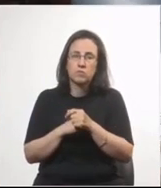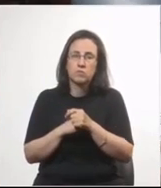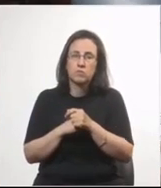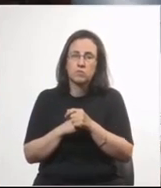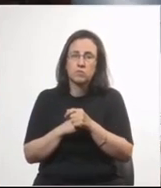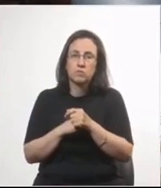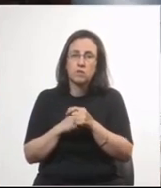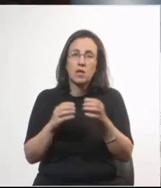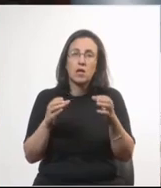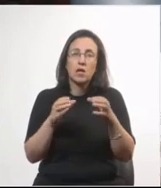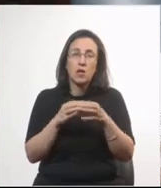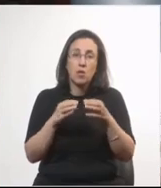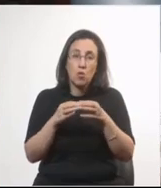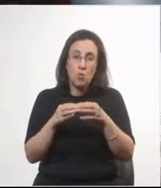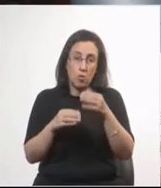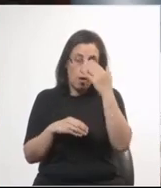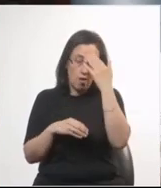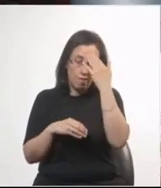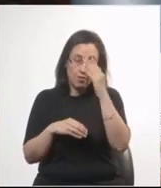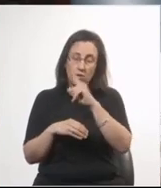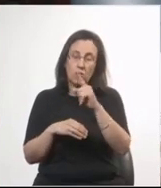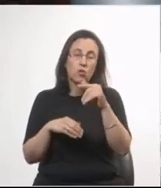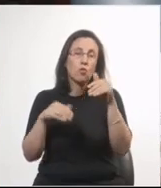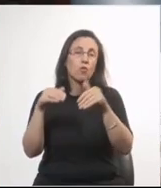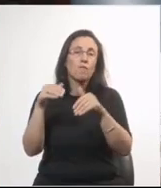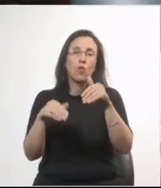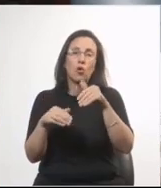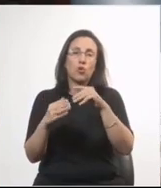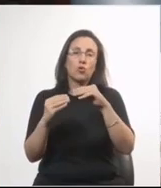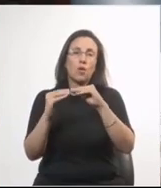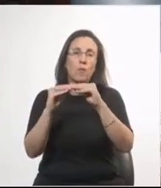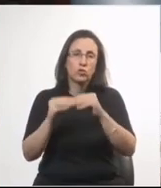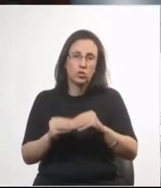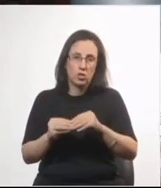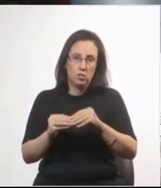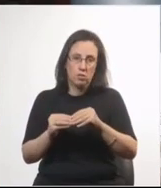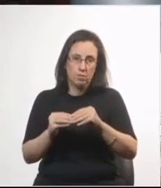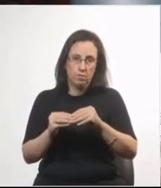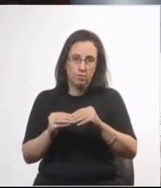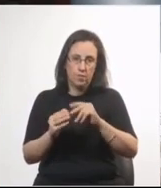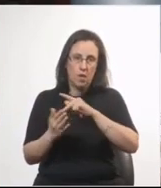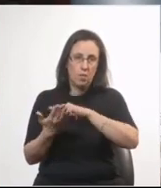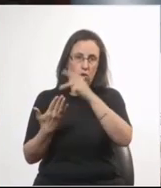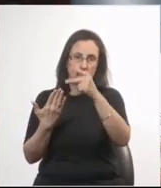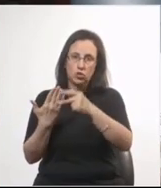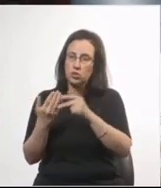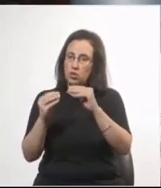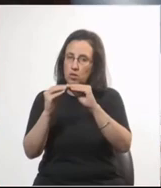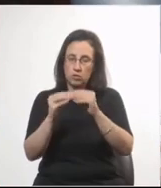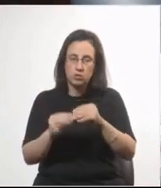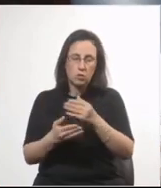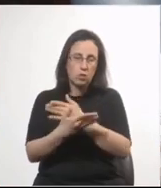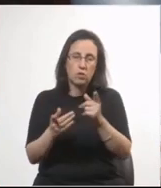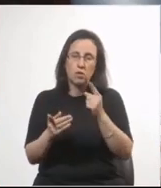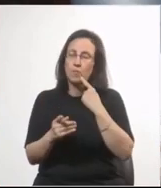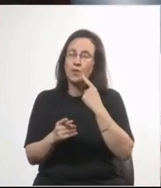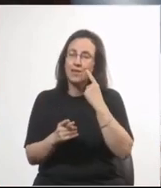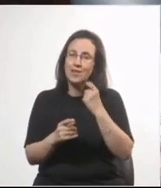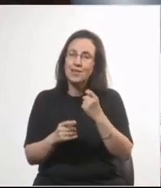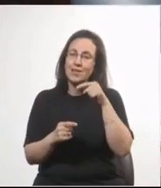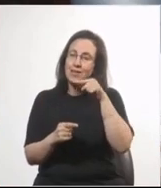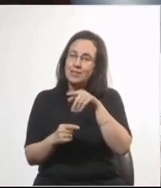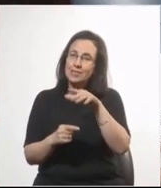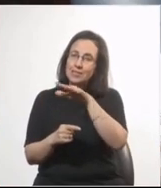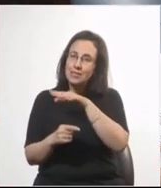La bancada del Frente Amplio no va a votar el proyecto de rendición de cuentas, en tanto entiende que el mismo es